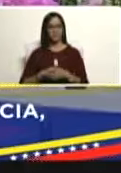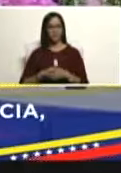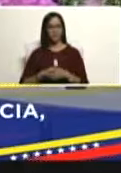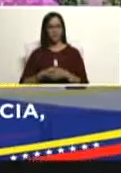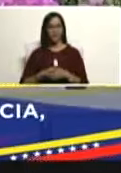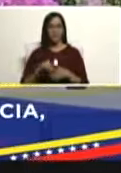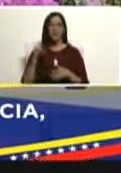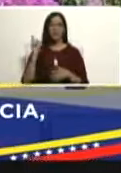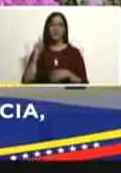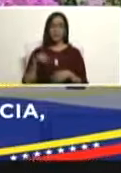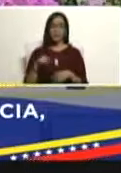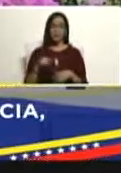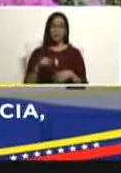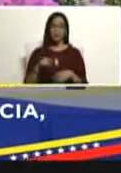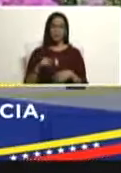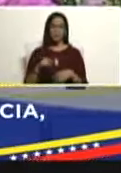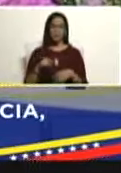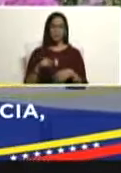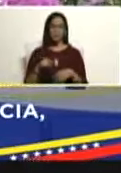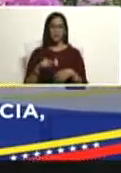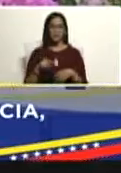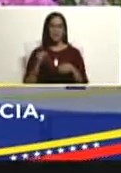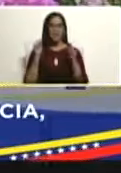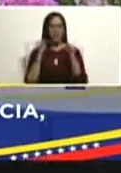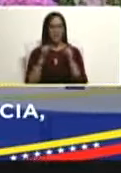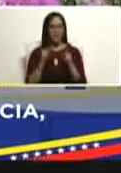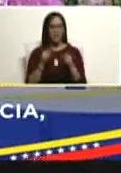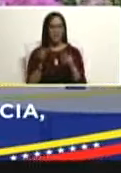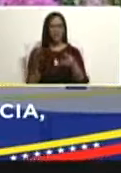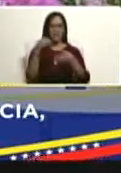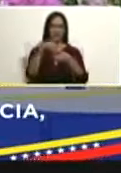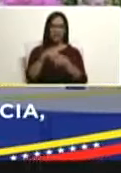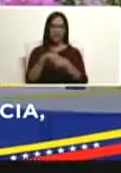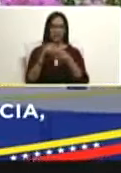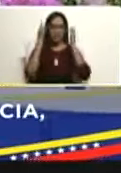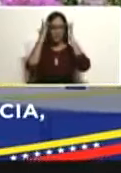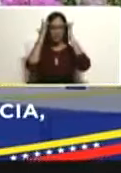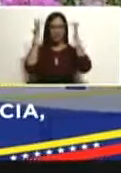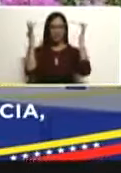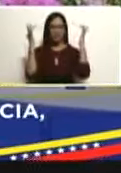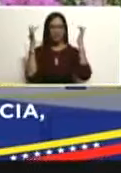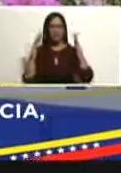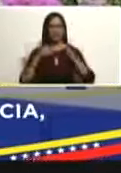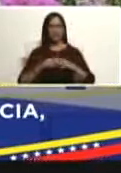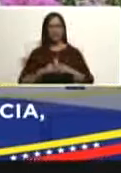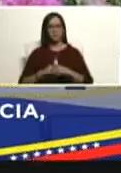Y también, en él se conjugaba la creatividad,